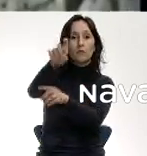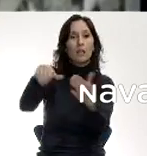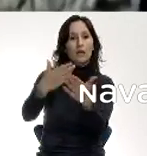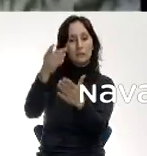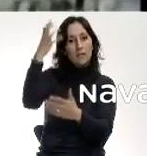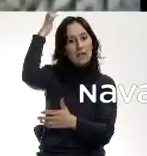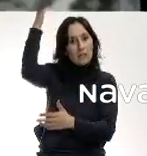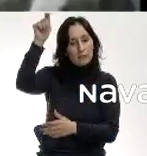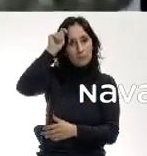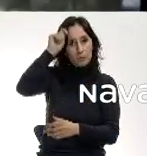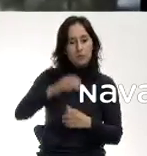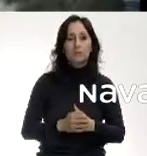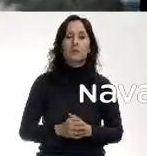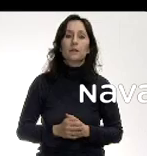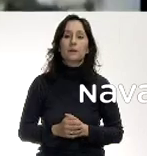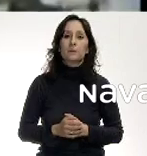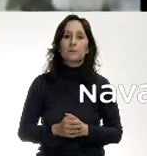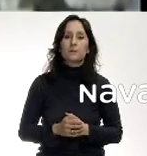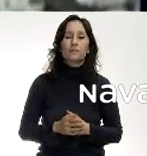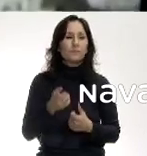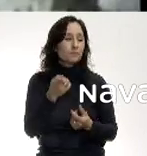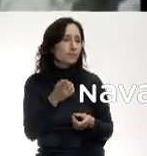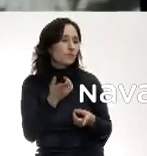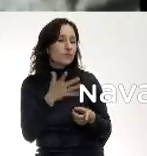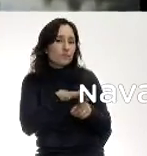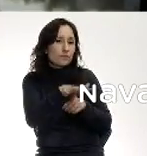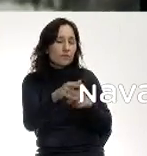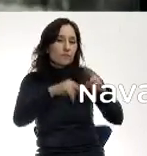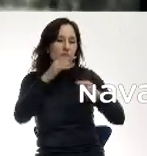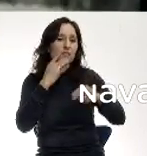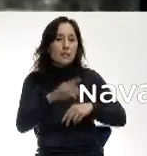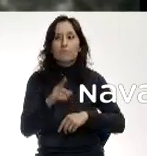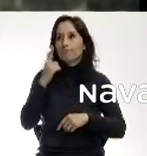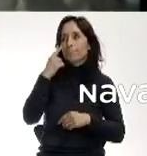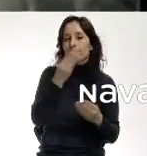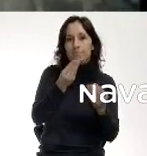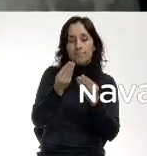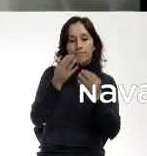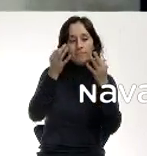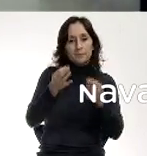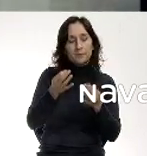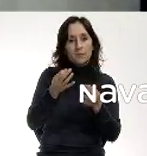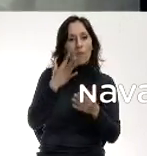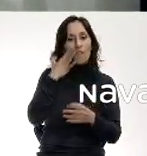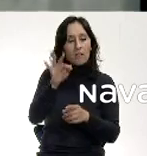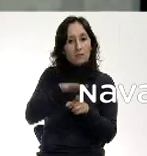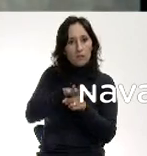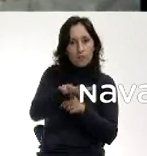obra y rezuma por todos lados influencia francesa. Entonces veremos cómo en